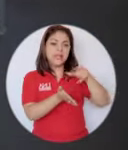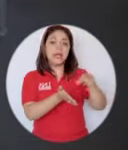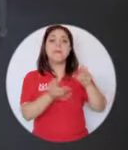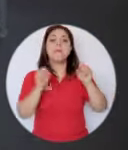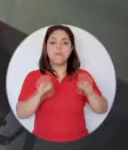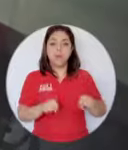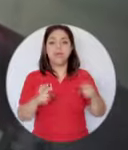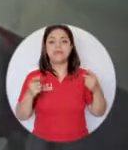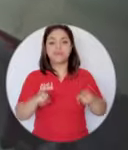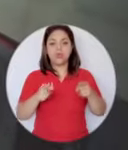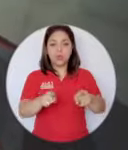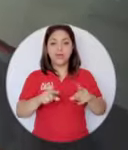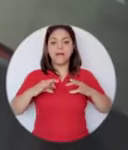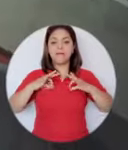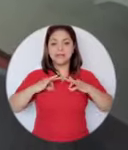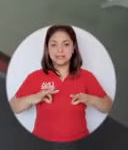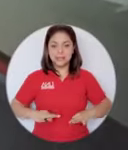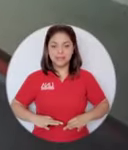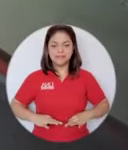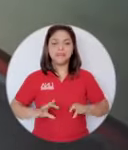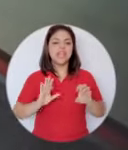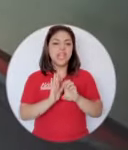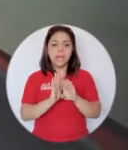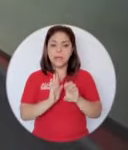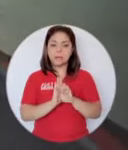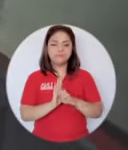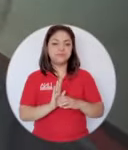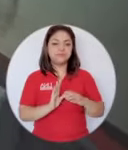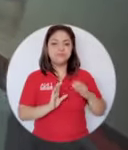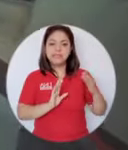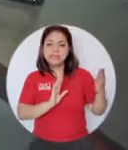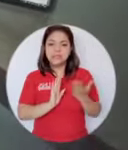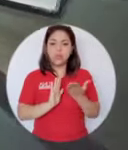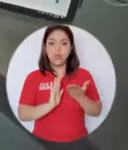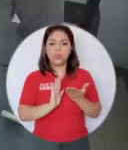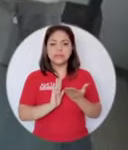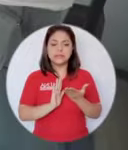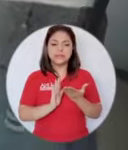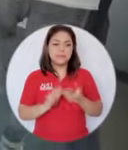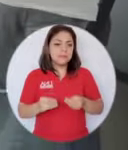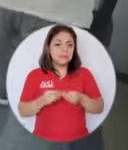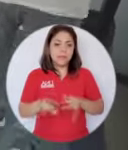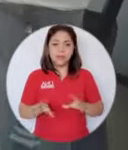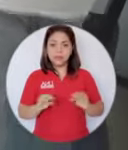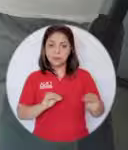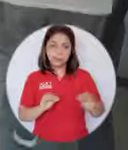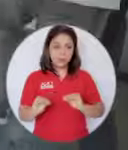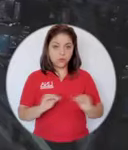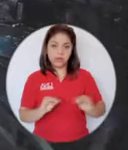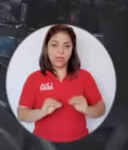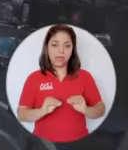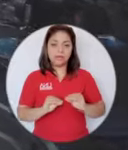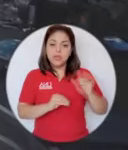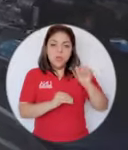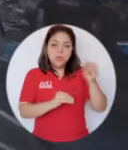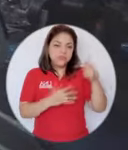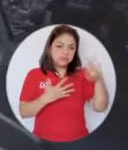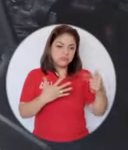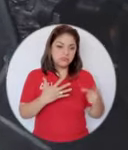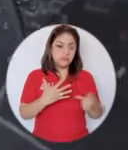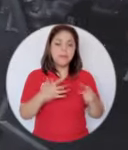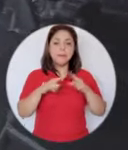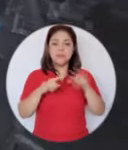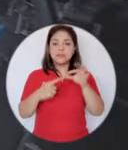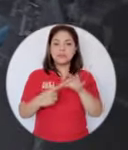pueden venir secuelas físicas como lesiones, pérdida de movilidad,